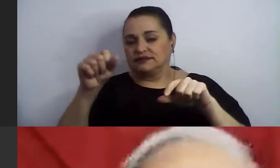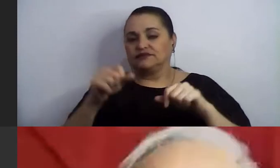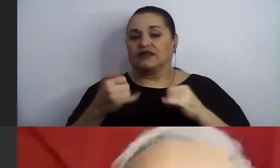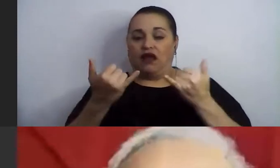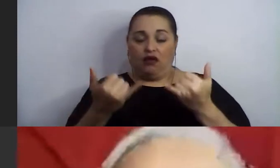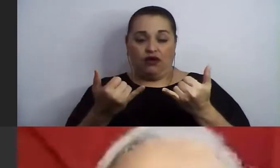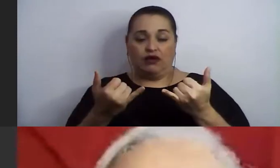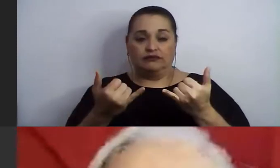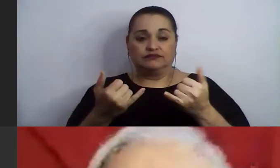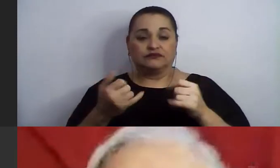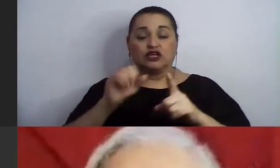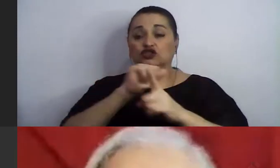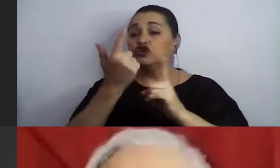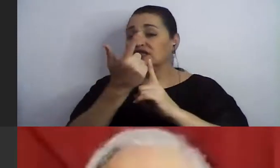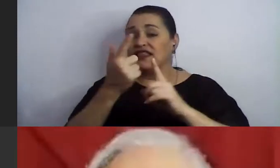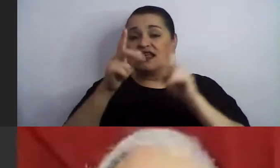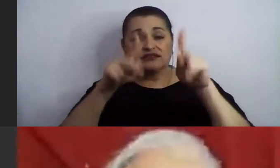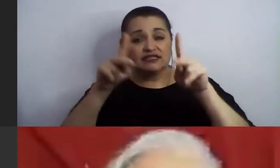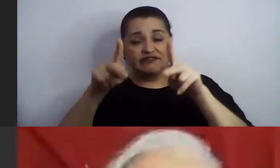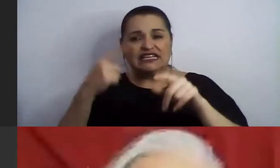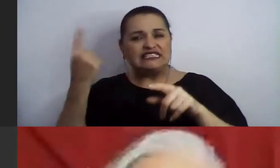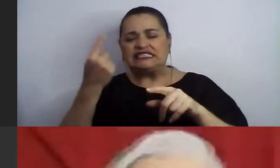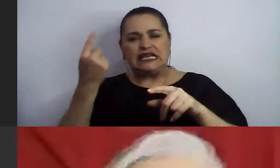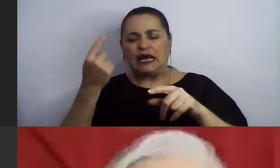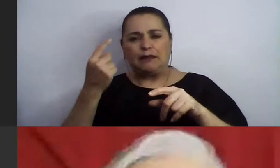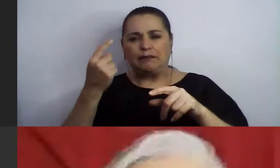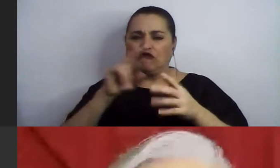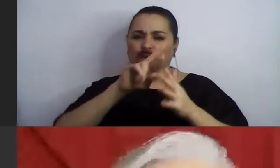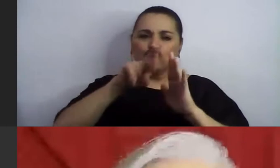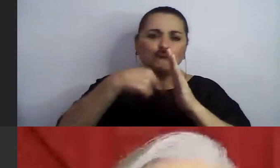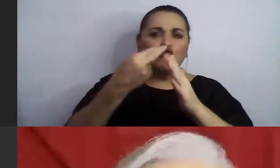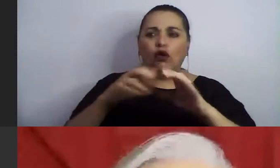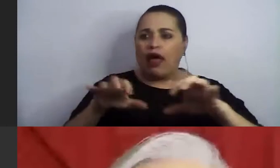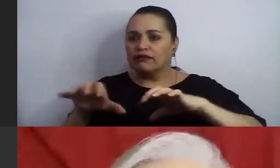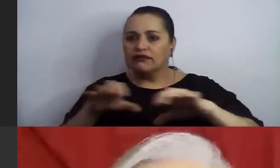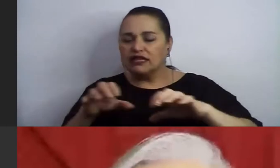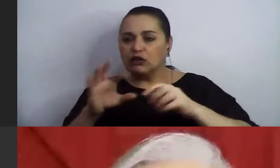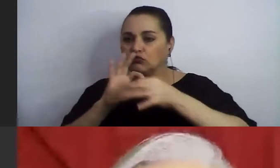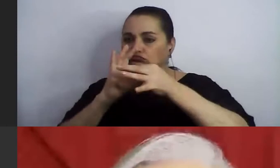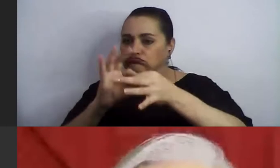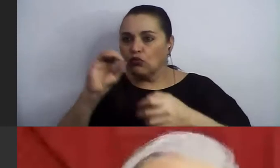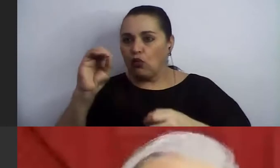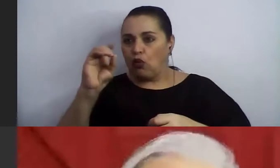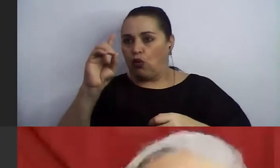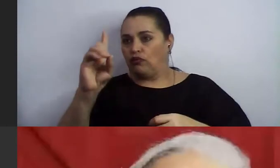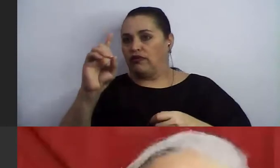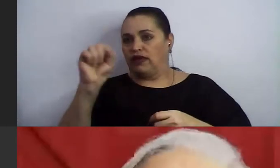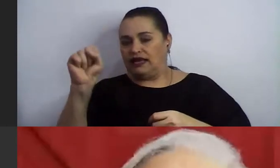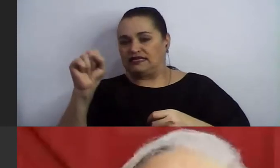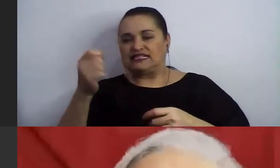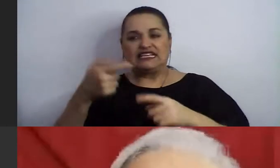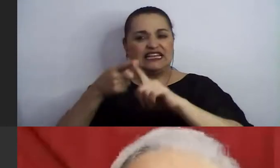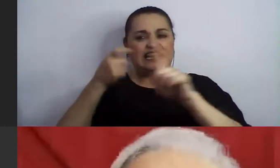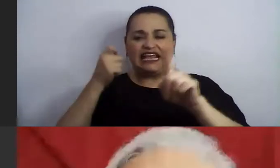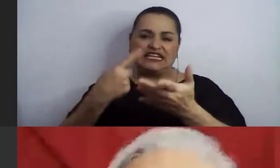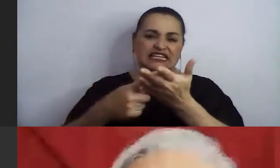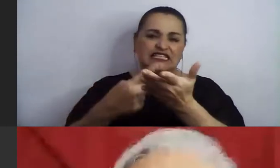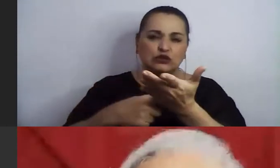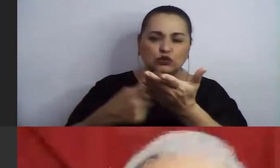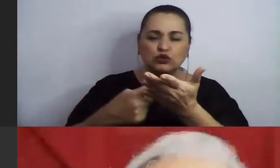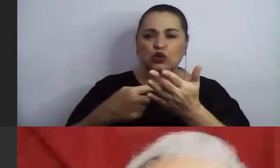Ahora, sociedad civil siempre ha tenido un papel activo en relación a los ODS desde que se estaba en la discusión y en la